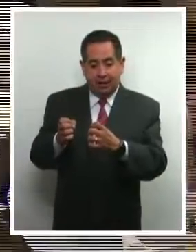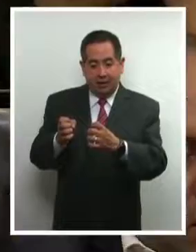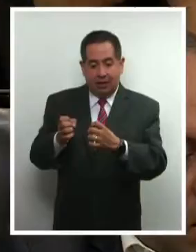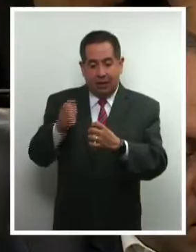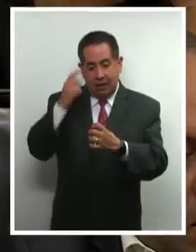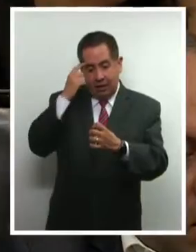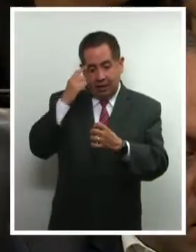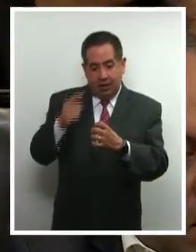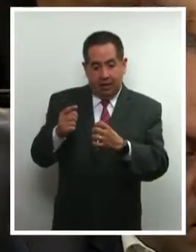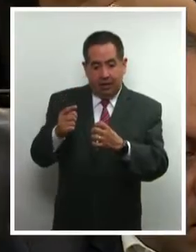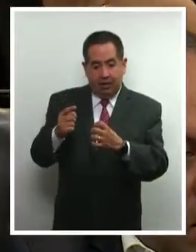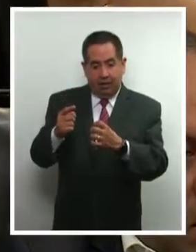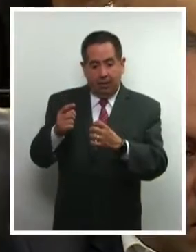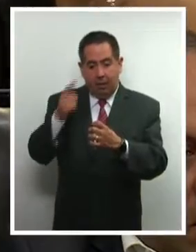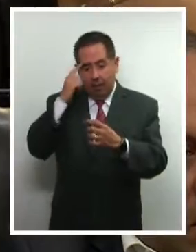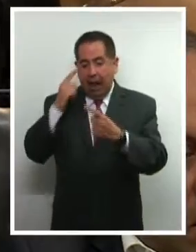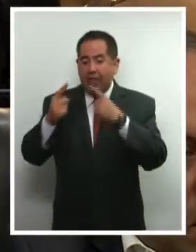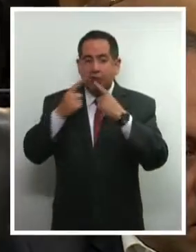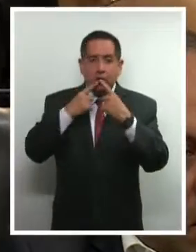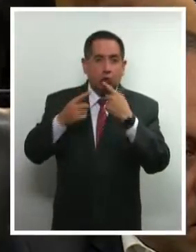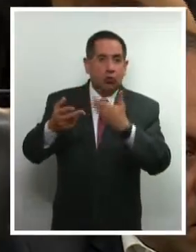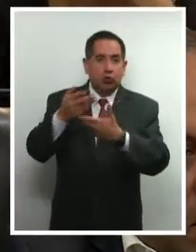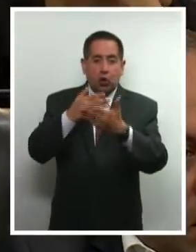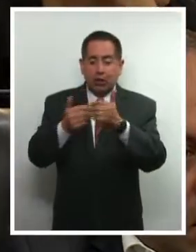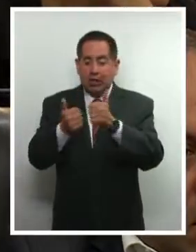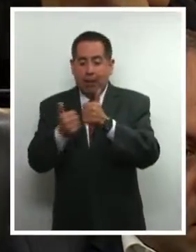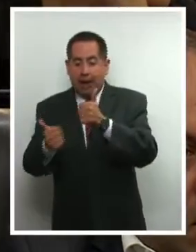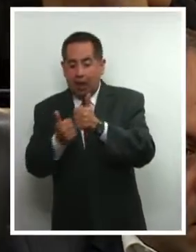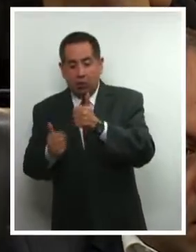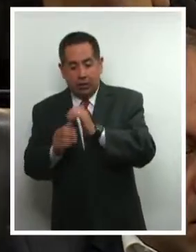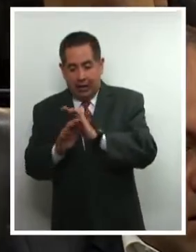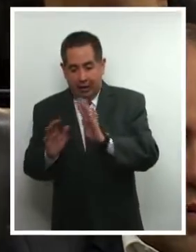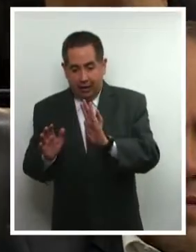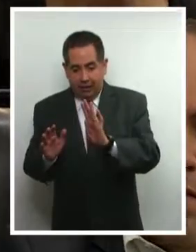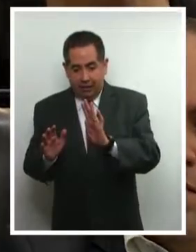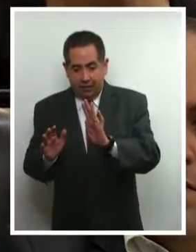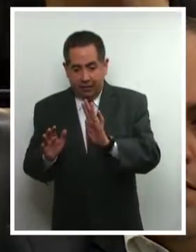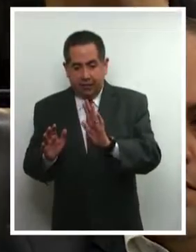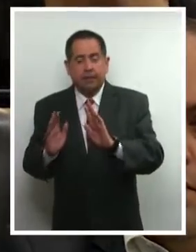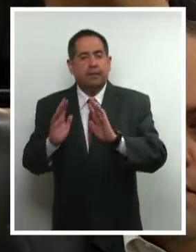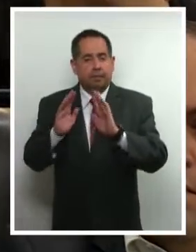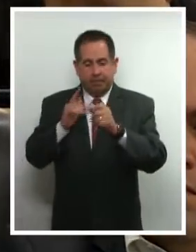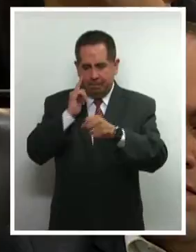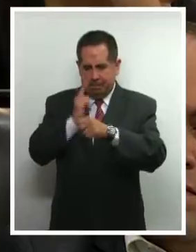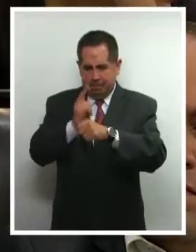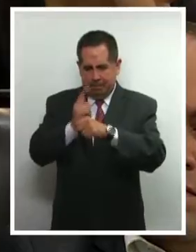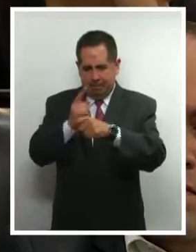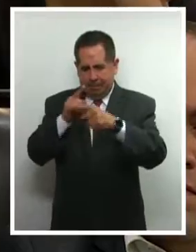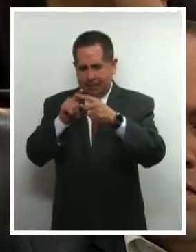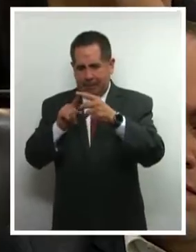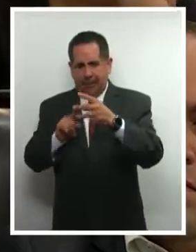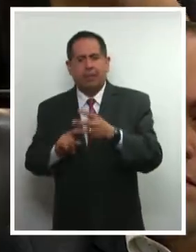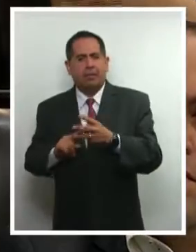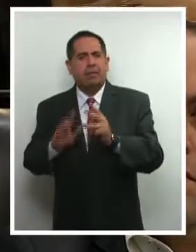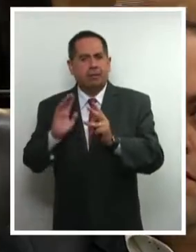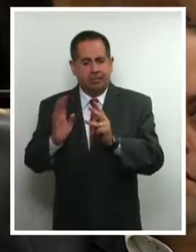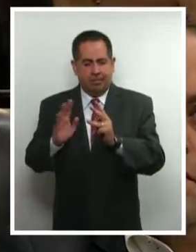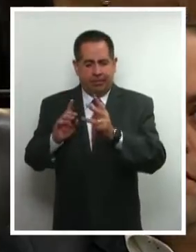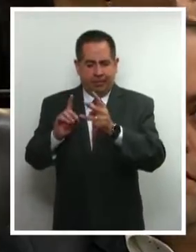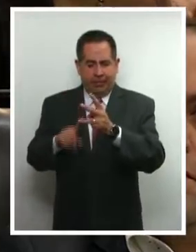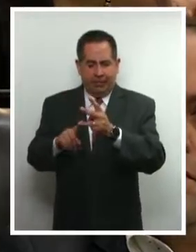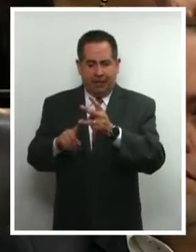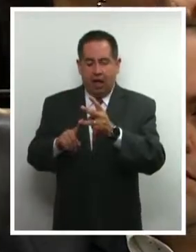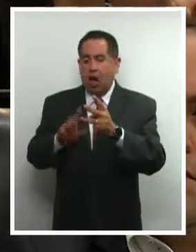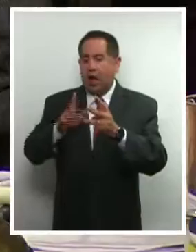sujetas ya a una discusión por separado, hemos identificado en lo fundamental las